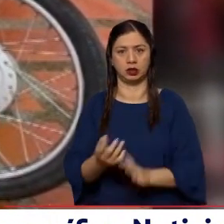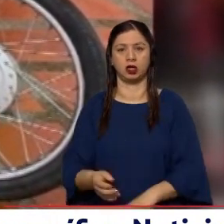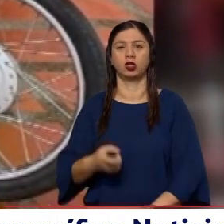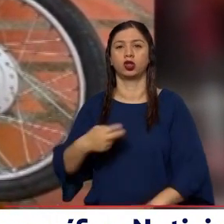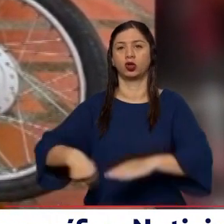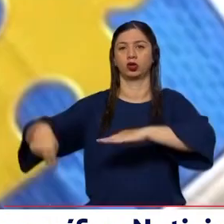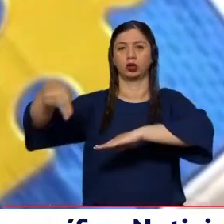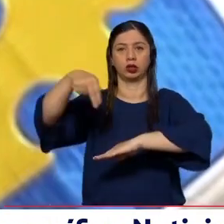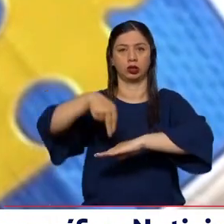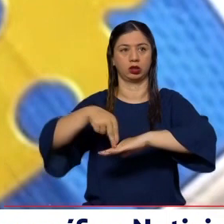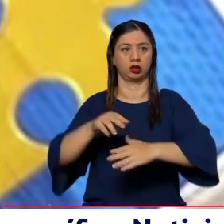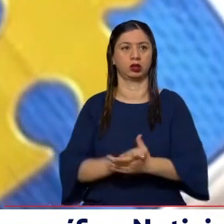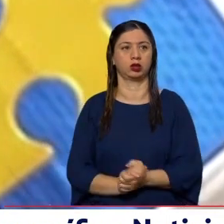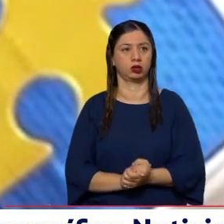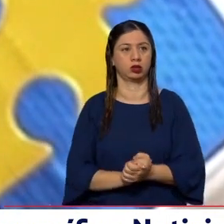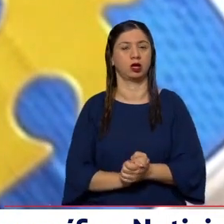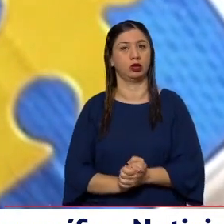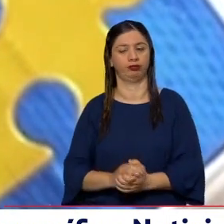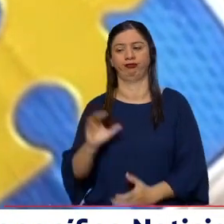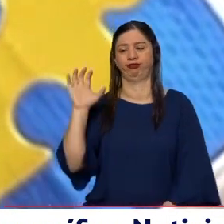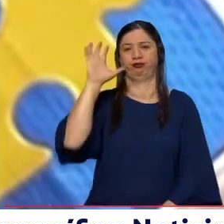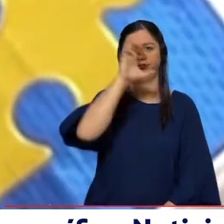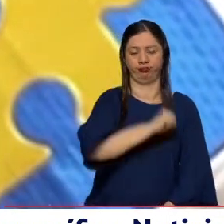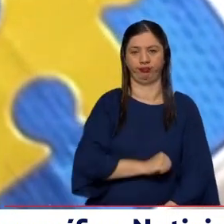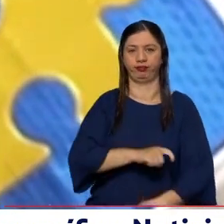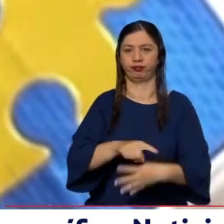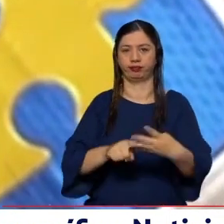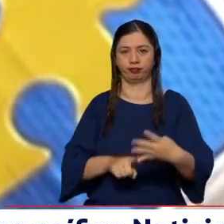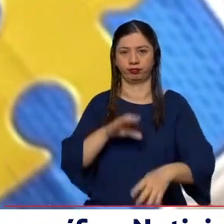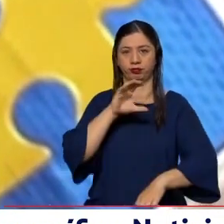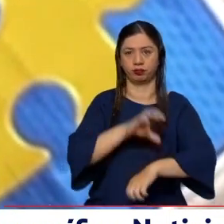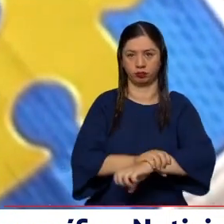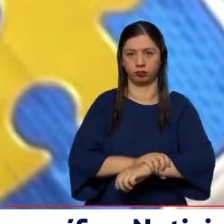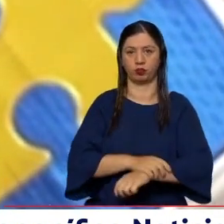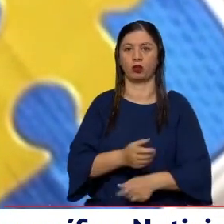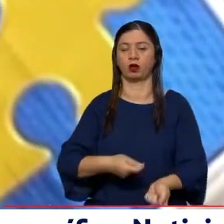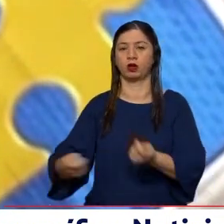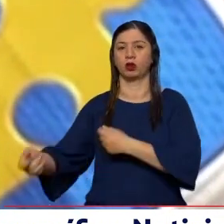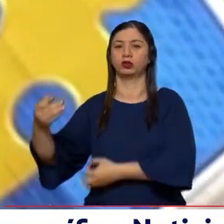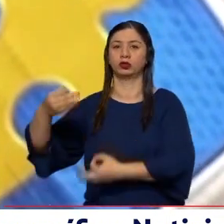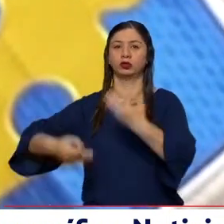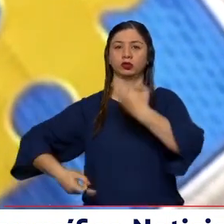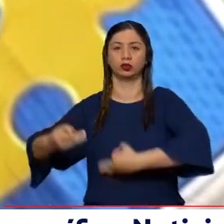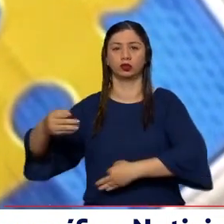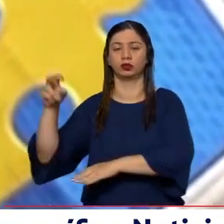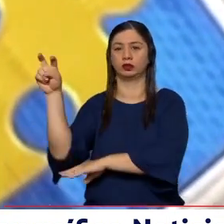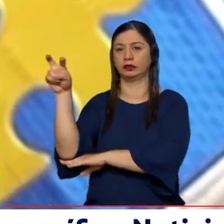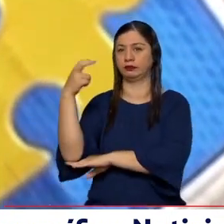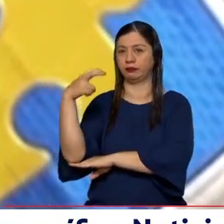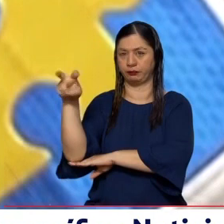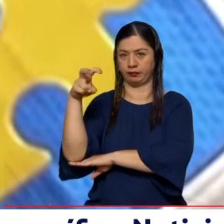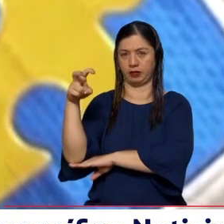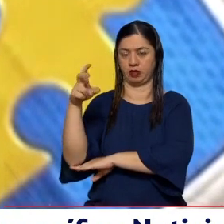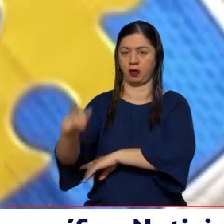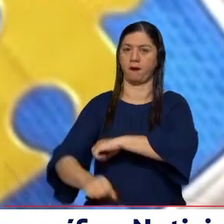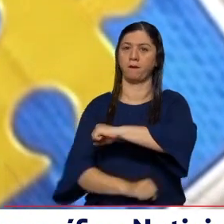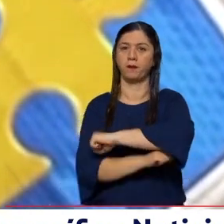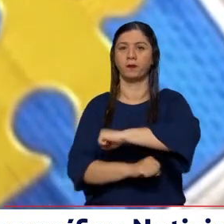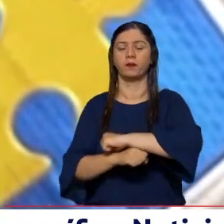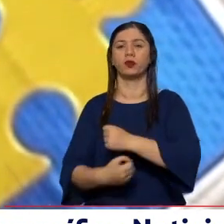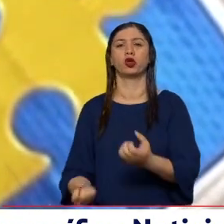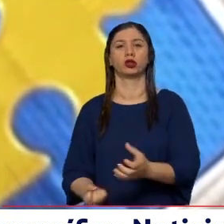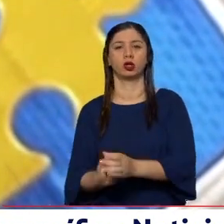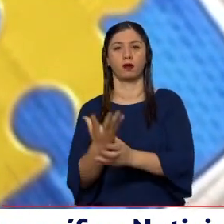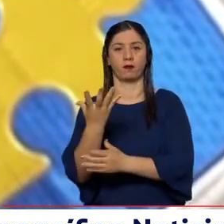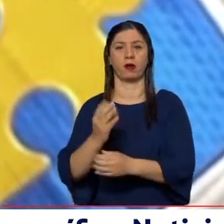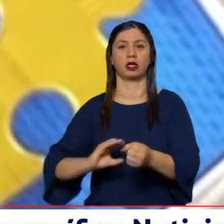Nariño. Cinco capturas en flagrancia y cuatro capturas por orden judicial. Un fiscal de la estructura de apoyo de la ciudad de Pasto